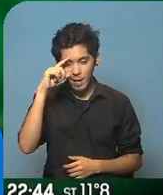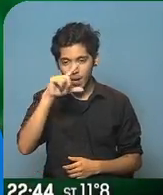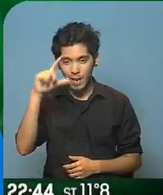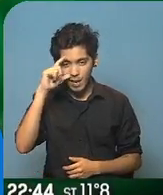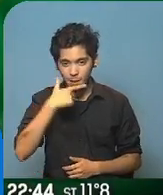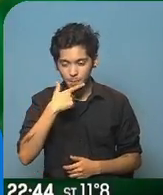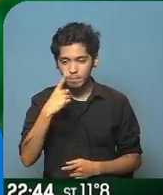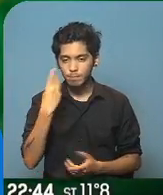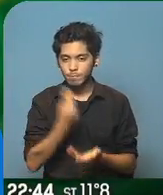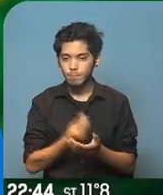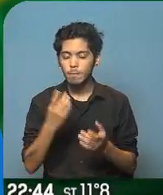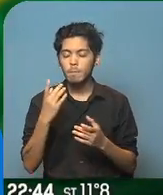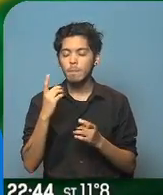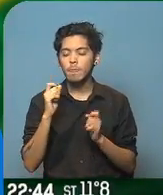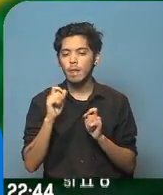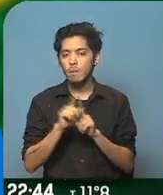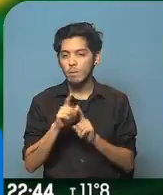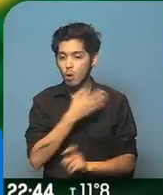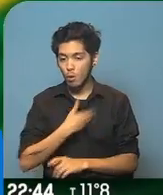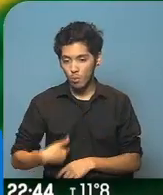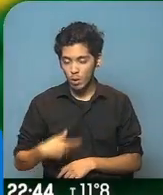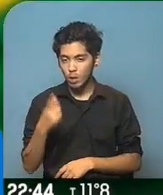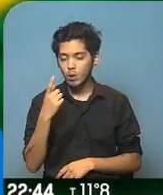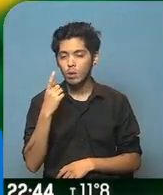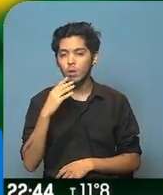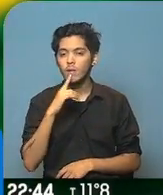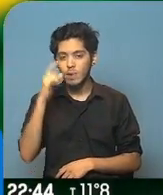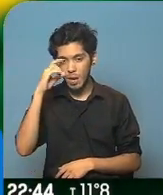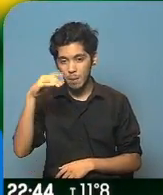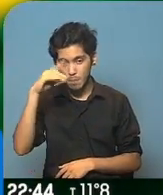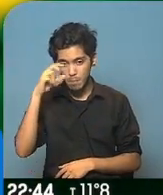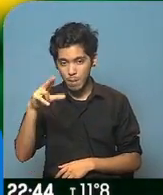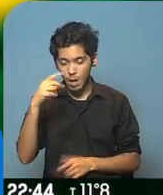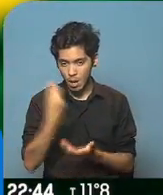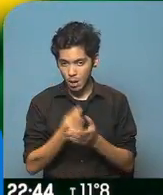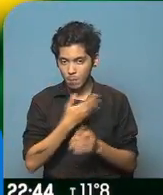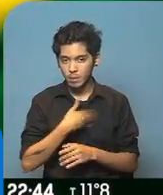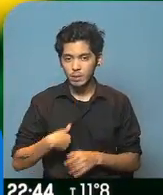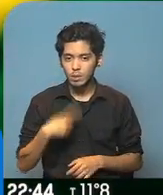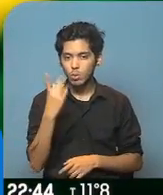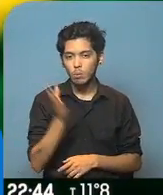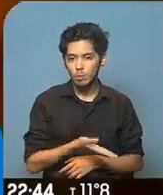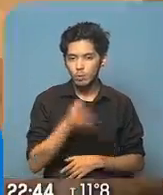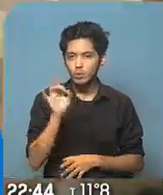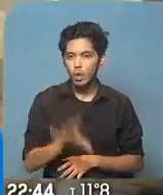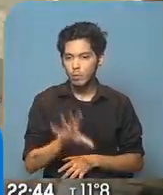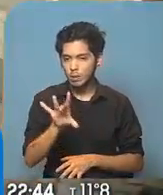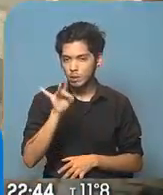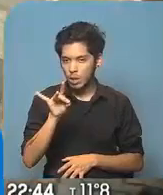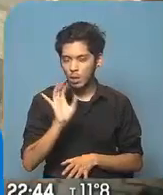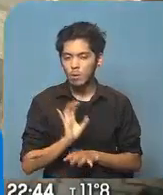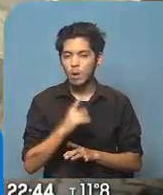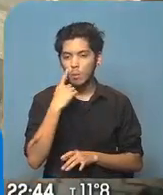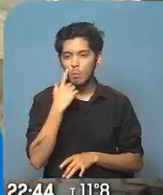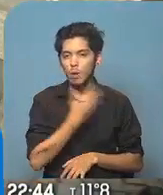del gobierno saliente de Michel Temer, apenas lograría el 1% de las preferencias del electorado. Considerado como el gobernante